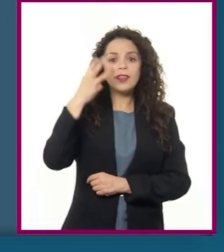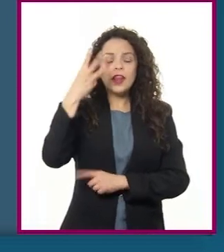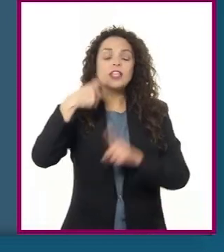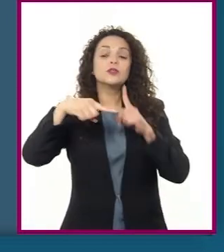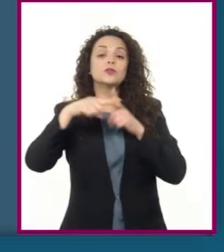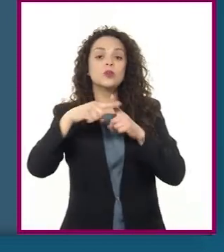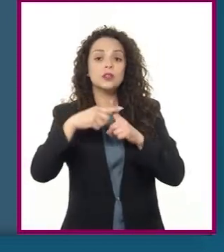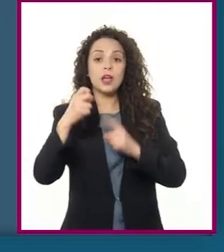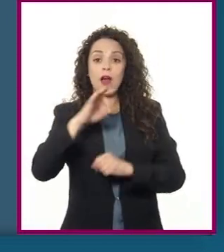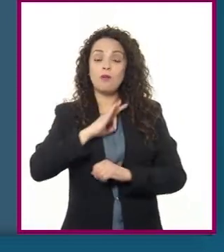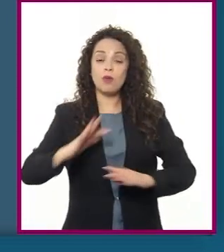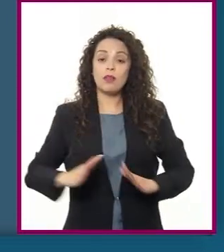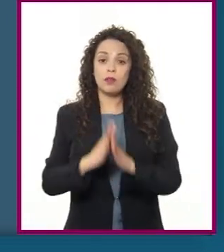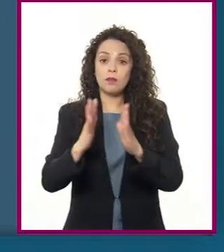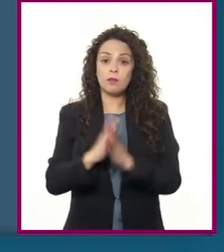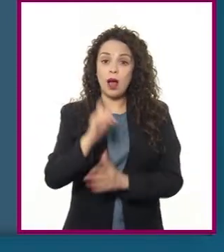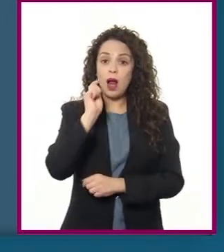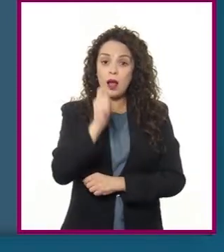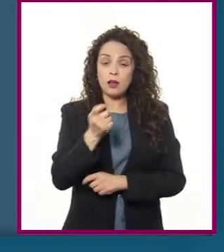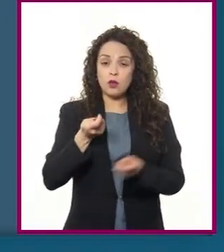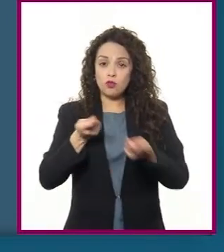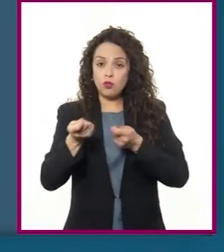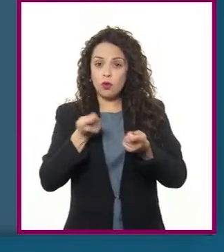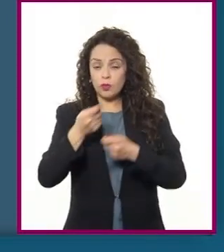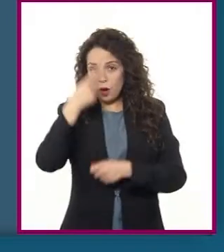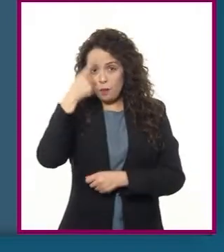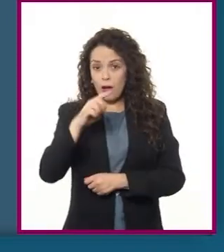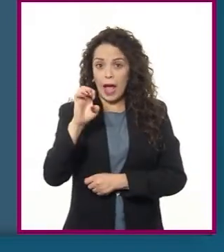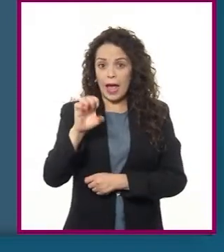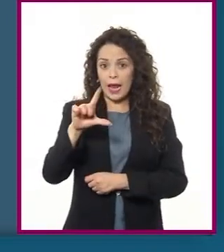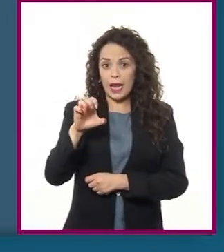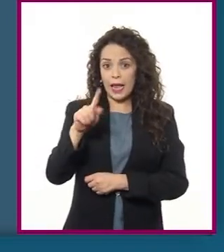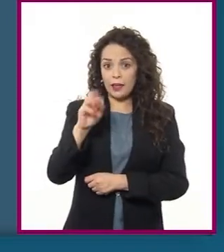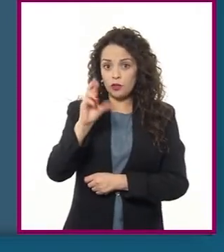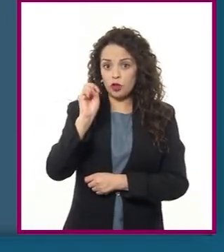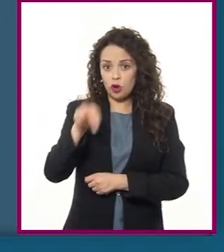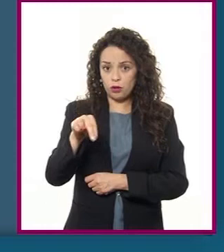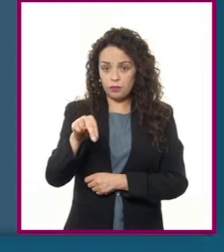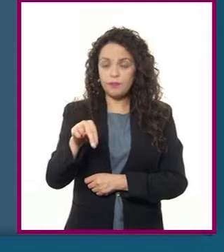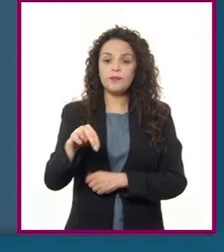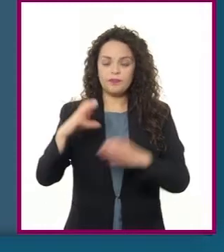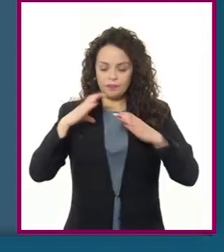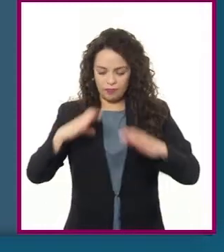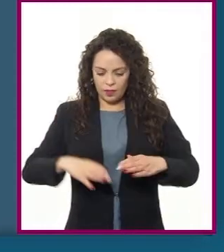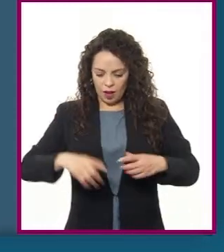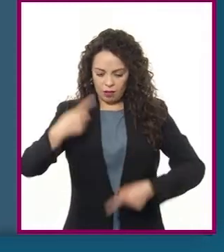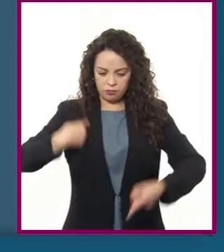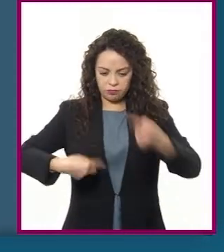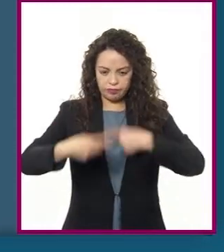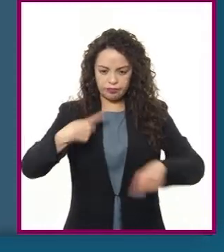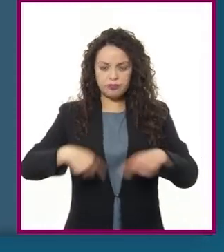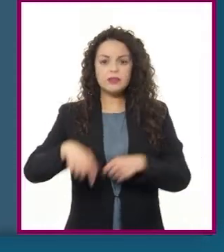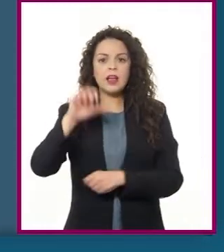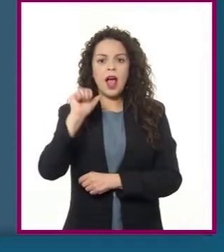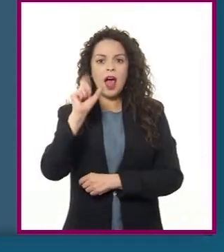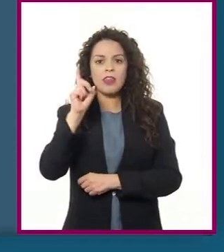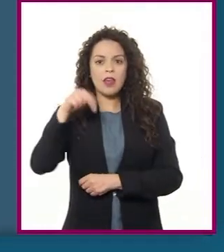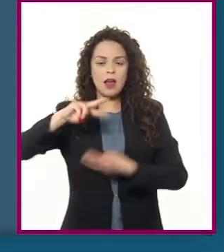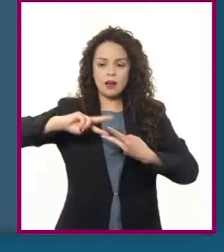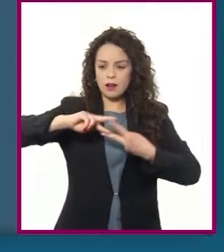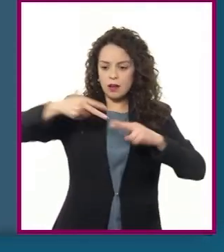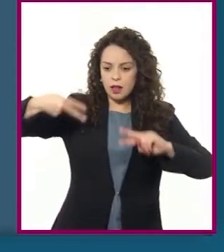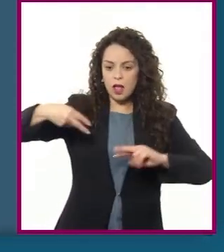permite participar en reacciones como el control de flujo de electrones, en rutas metabólicas, síntesis de ADN y en la oxigenación